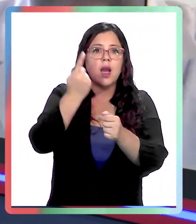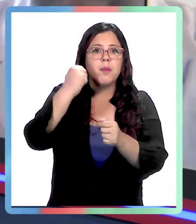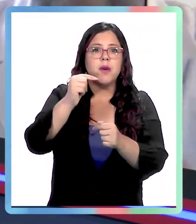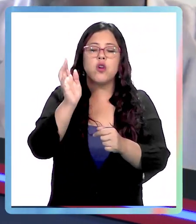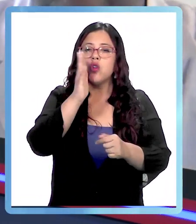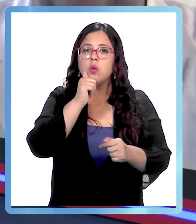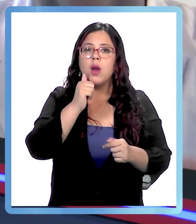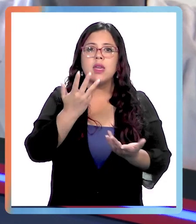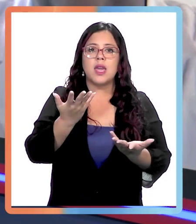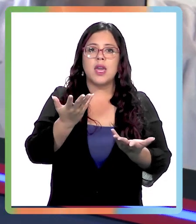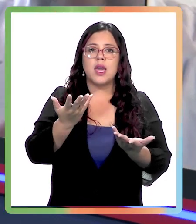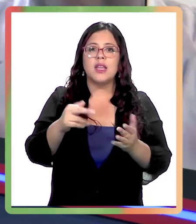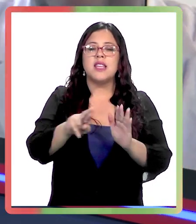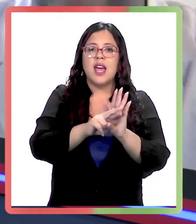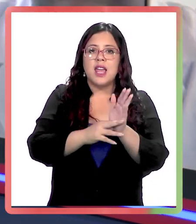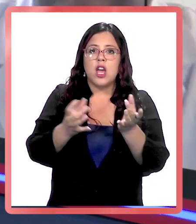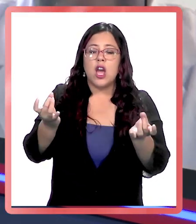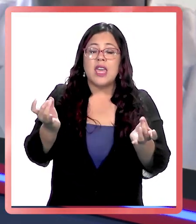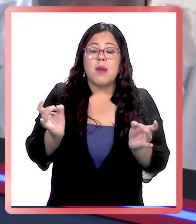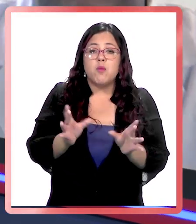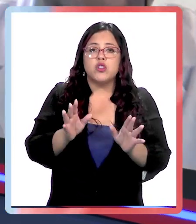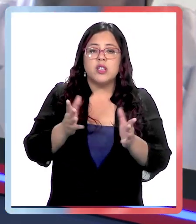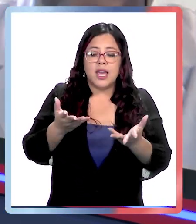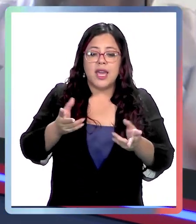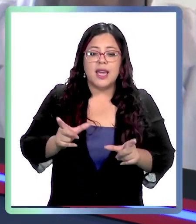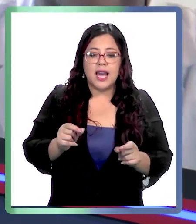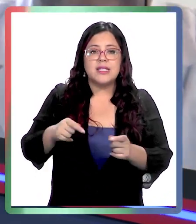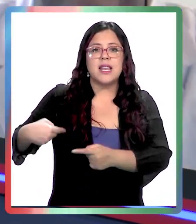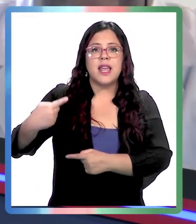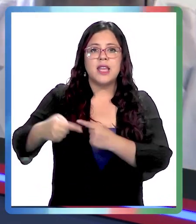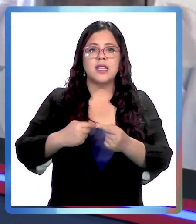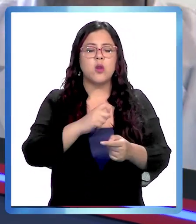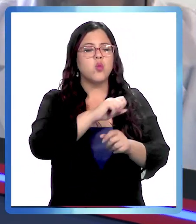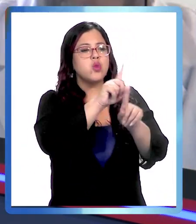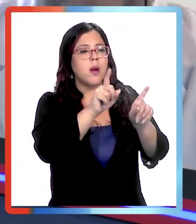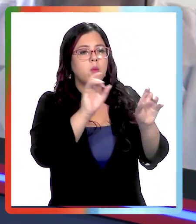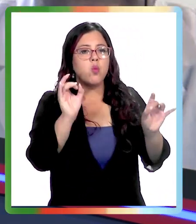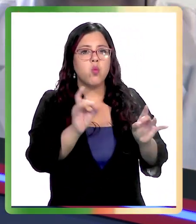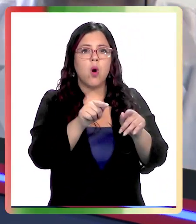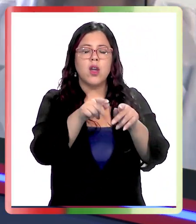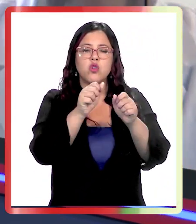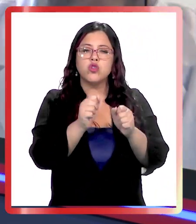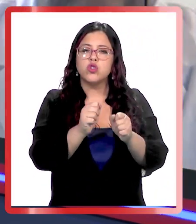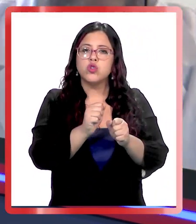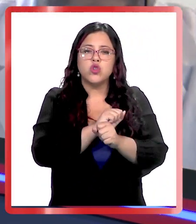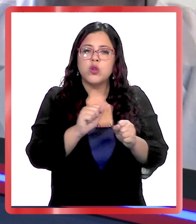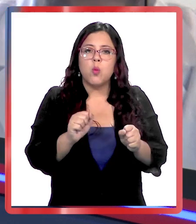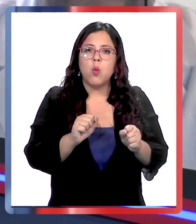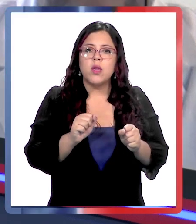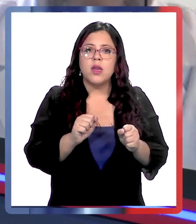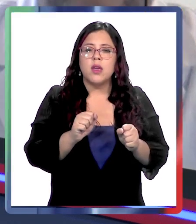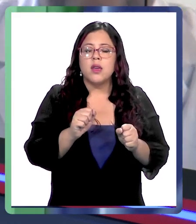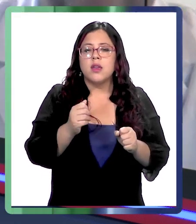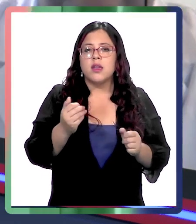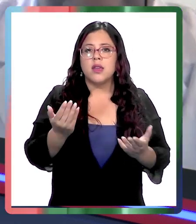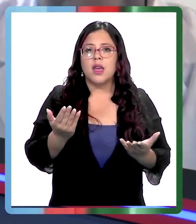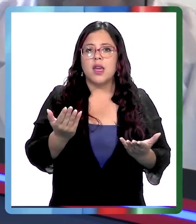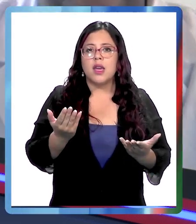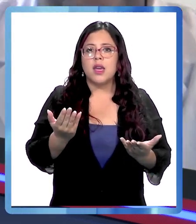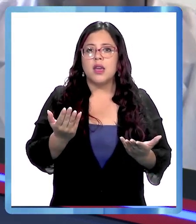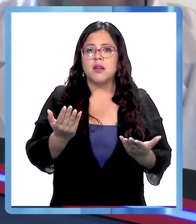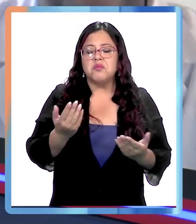pero que en conjunto dan cuenta aproximadamente del 5% del total de los cánceres colorectales. Por lo tanto,